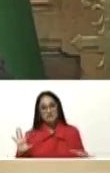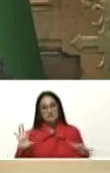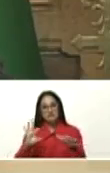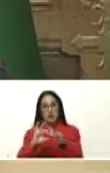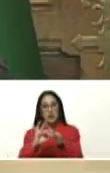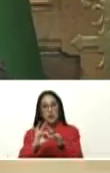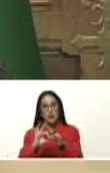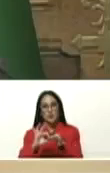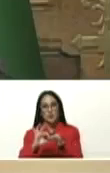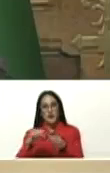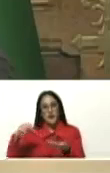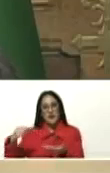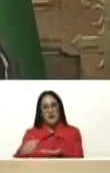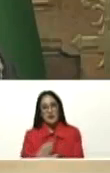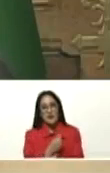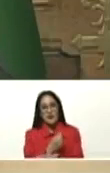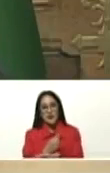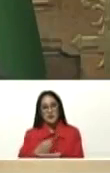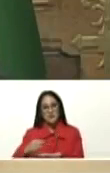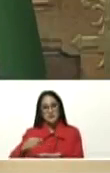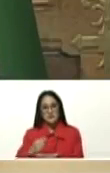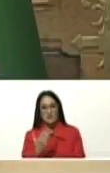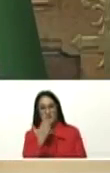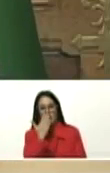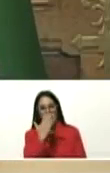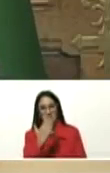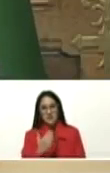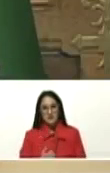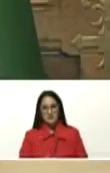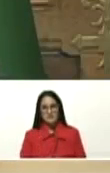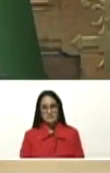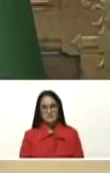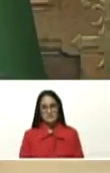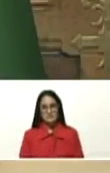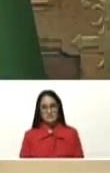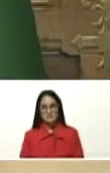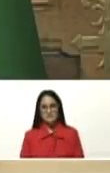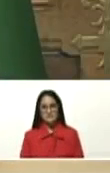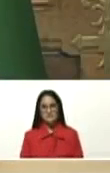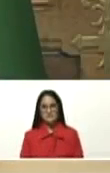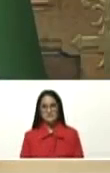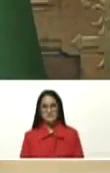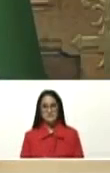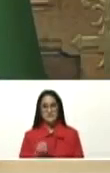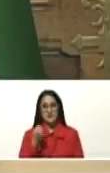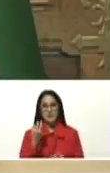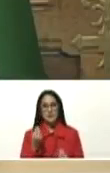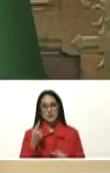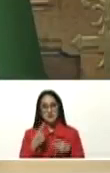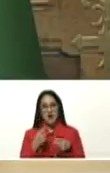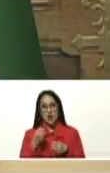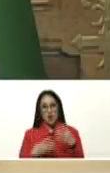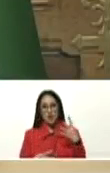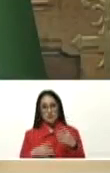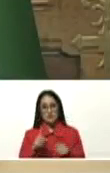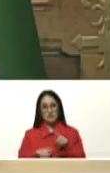Guinea-Bissau. Estamos frente a frente y son tantas cosas que podemos hacer